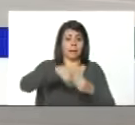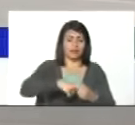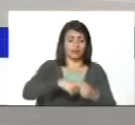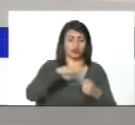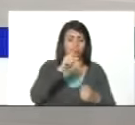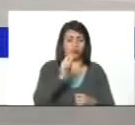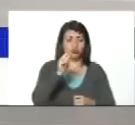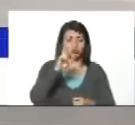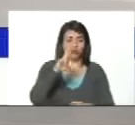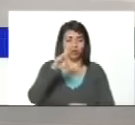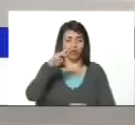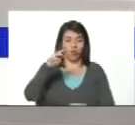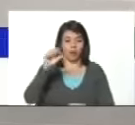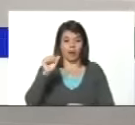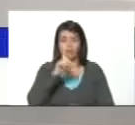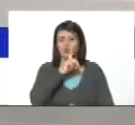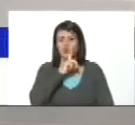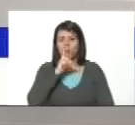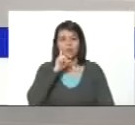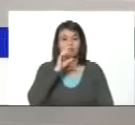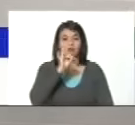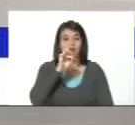Francisco Zuniaga.